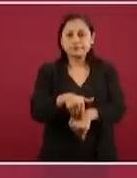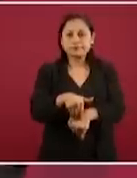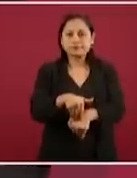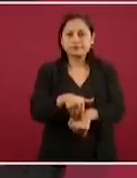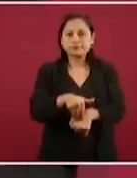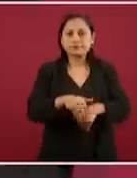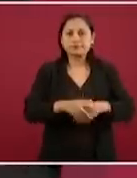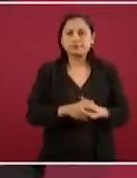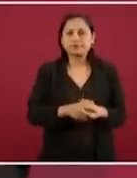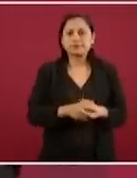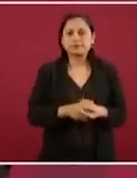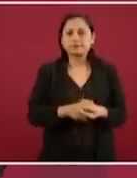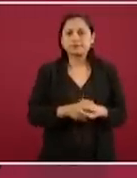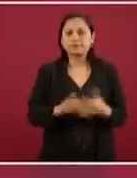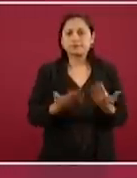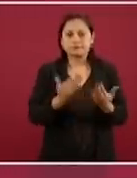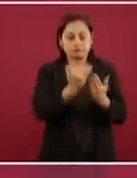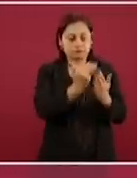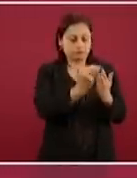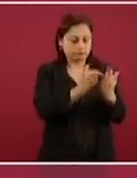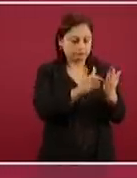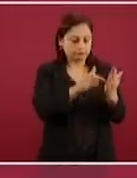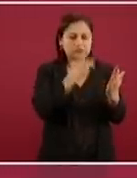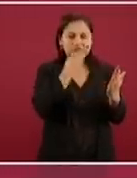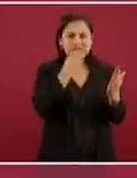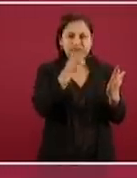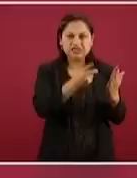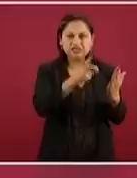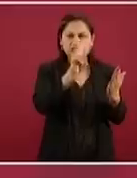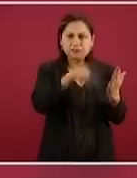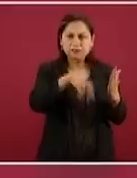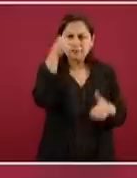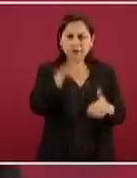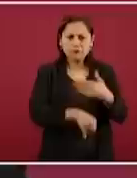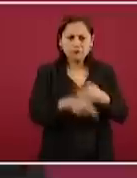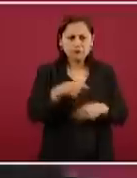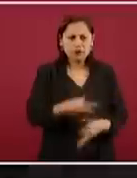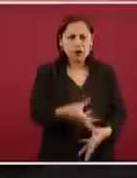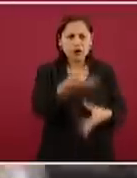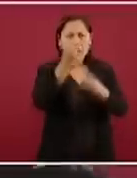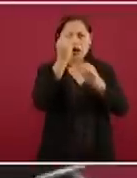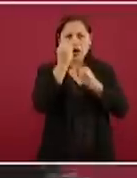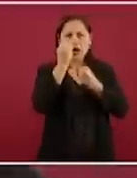en la letra, en el espíritu. Entonces puede existir la norma, pero